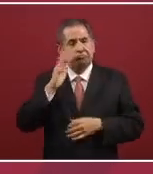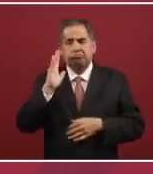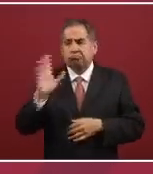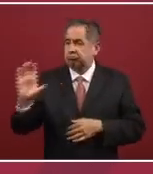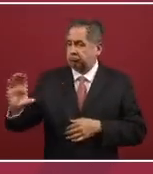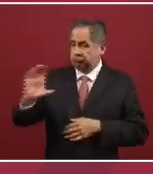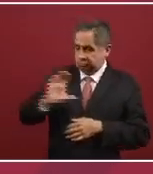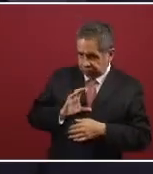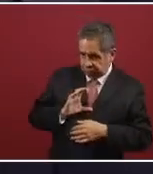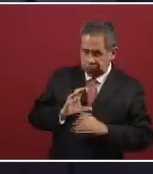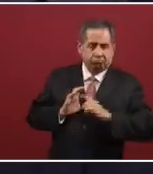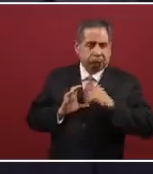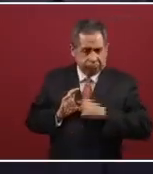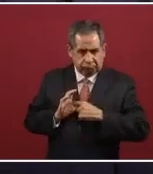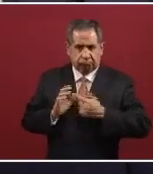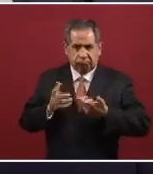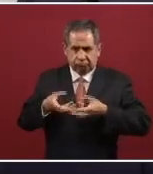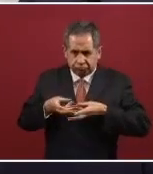recibimos tanto.